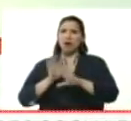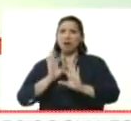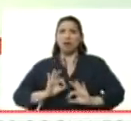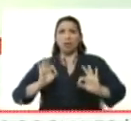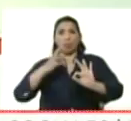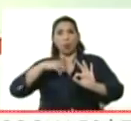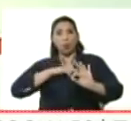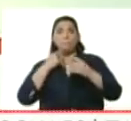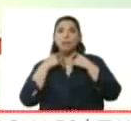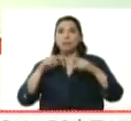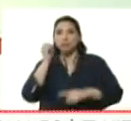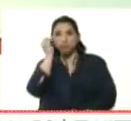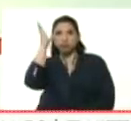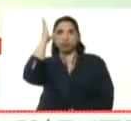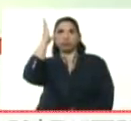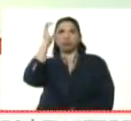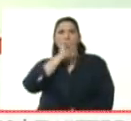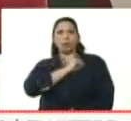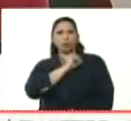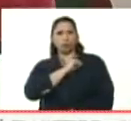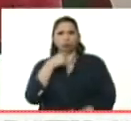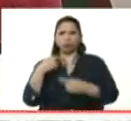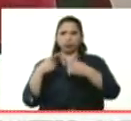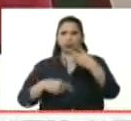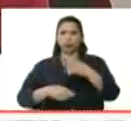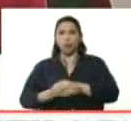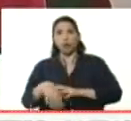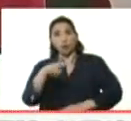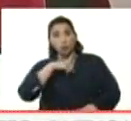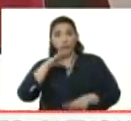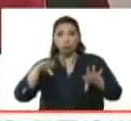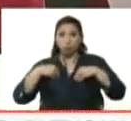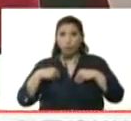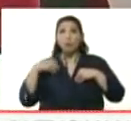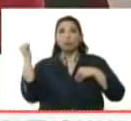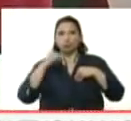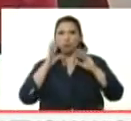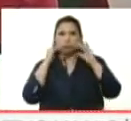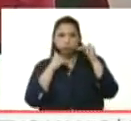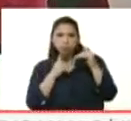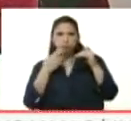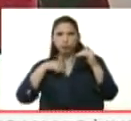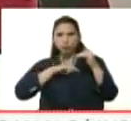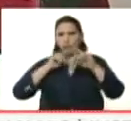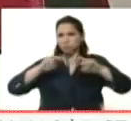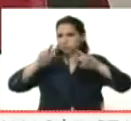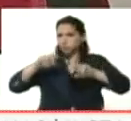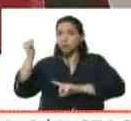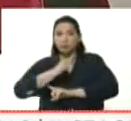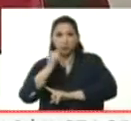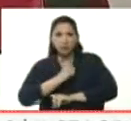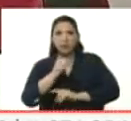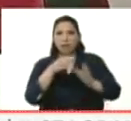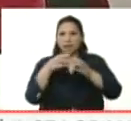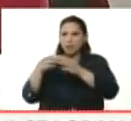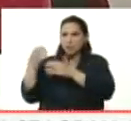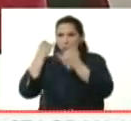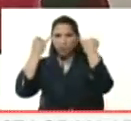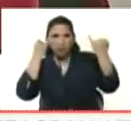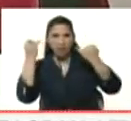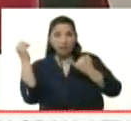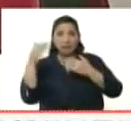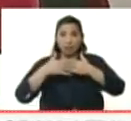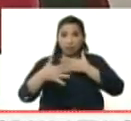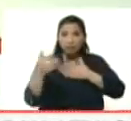Nosotros perdimos la capacidad de asustarnos por esas cosas. ¿Tomamos las previsiones? Sí. ¿Revisamos? Sí. ¿Tenemos equipos de inteligencia adelantados?